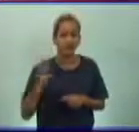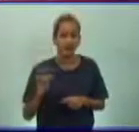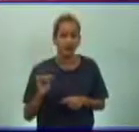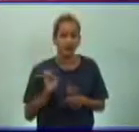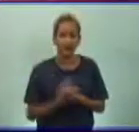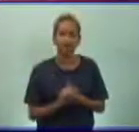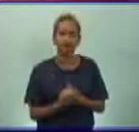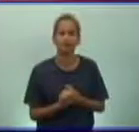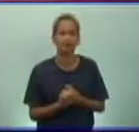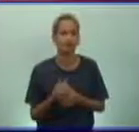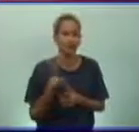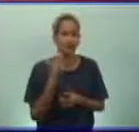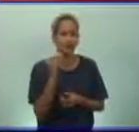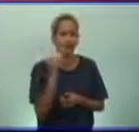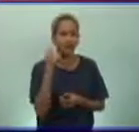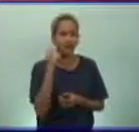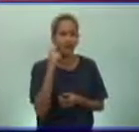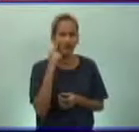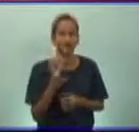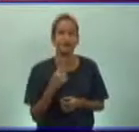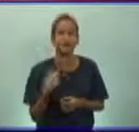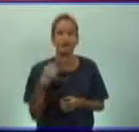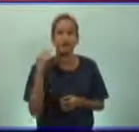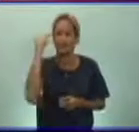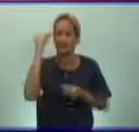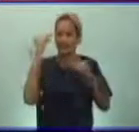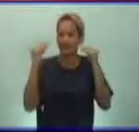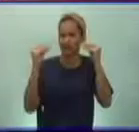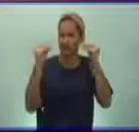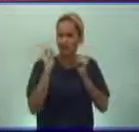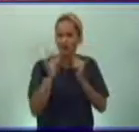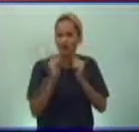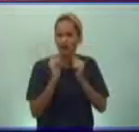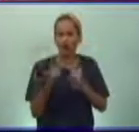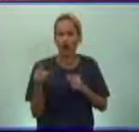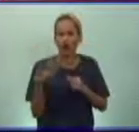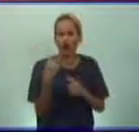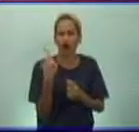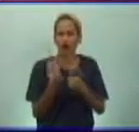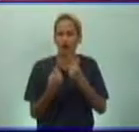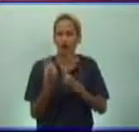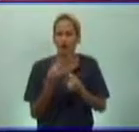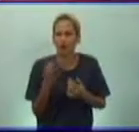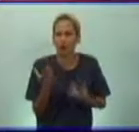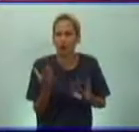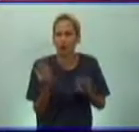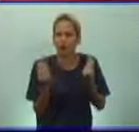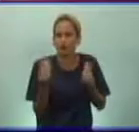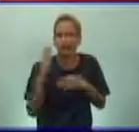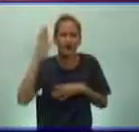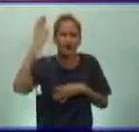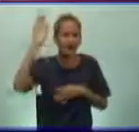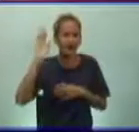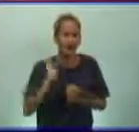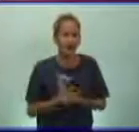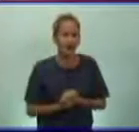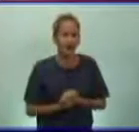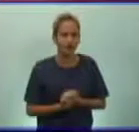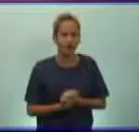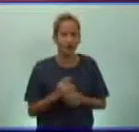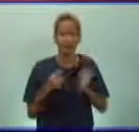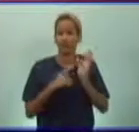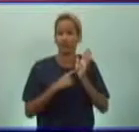No los puedo ver, pero yo me imagino que son varios los que hayan levantado la mano. Demuestren entonces qué